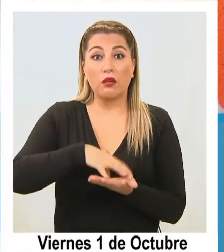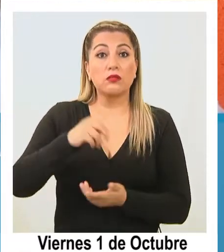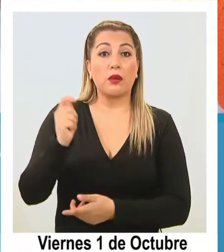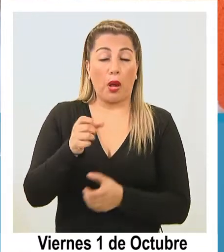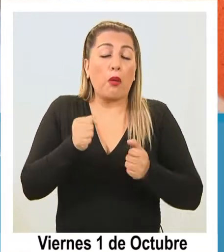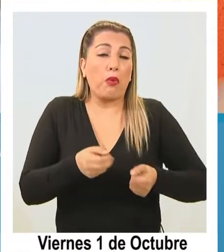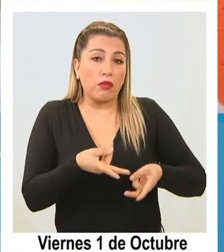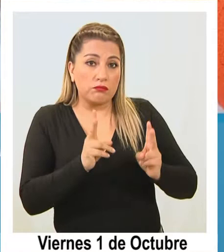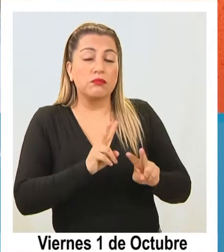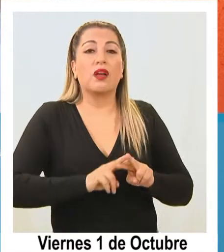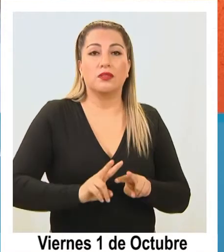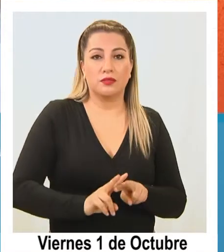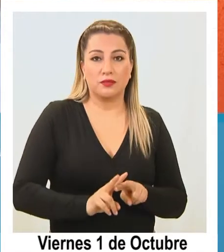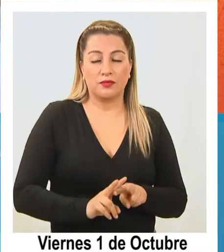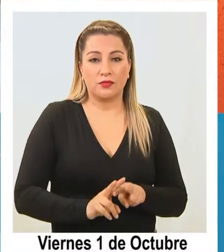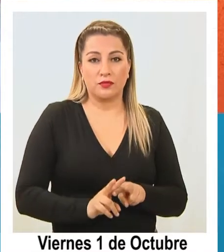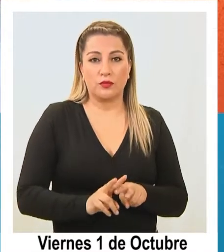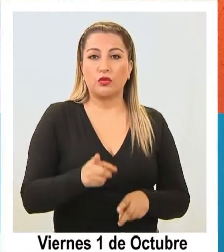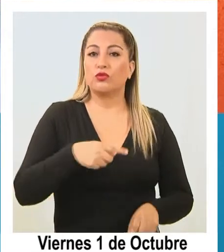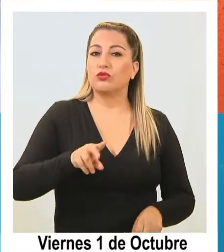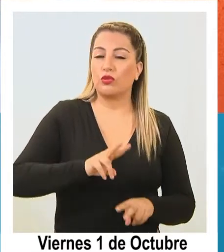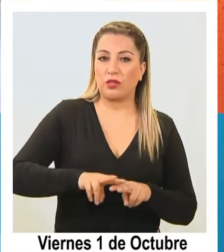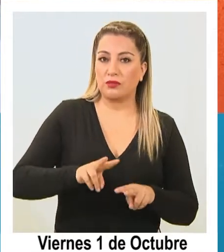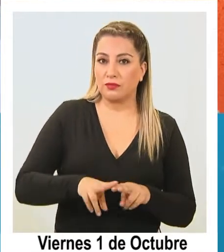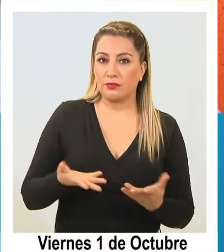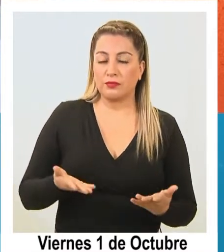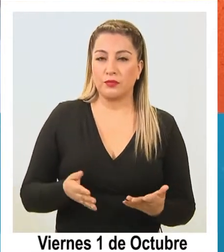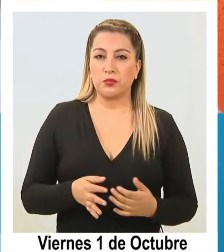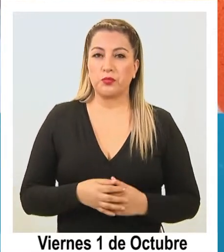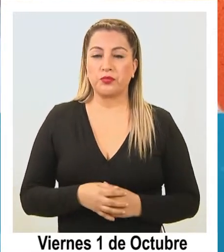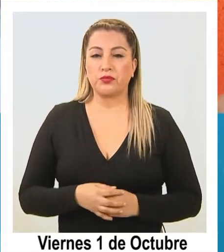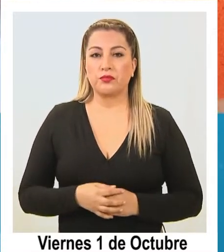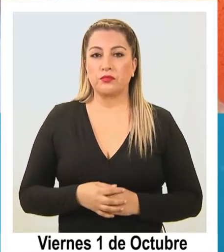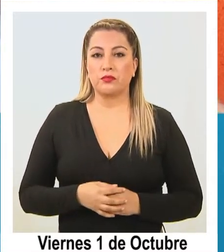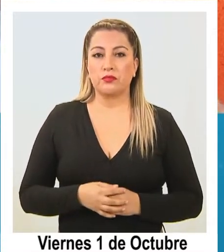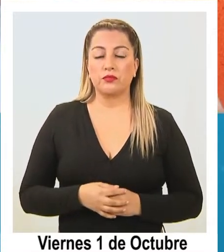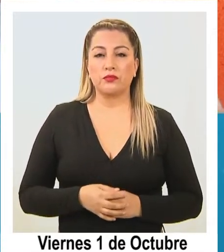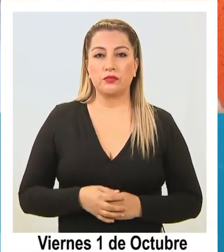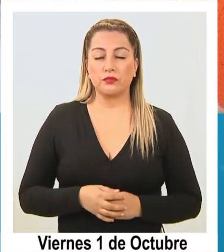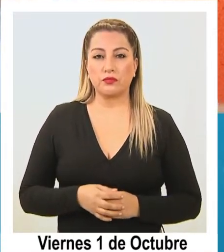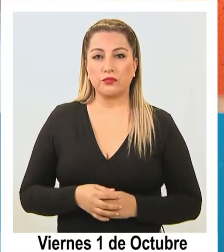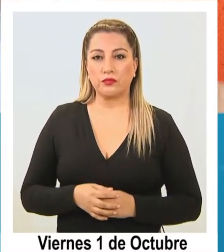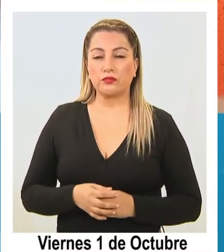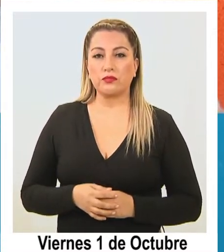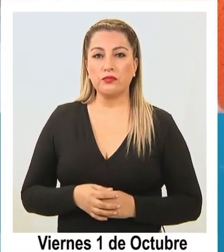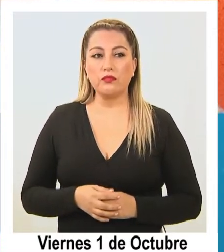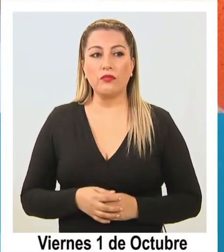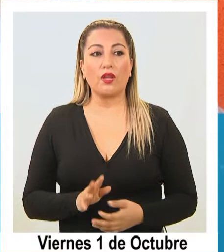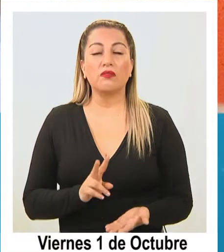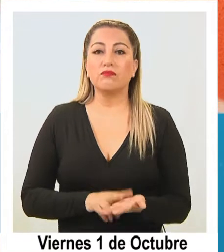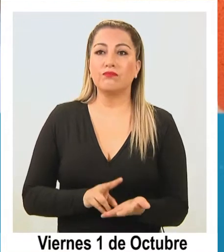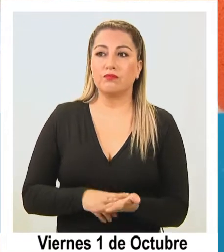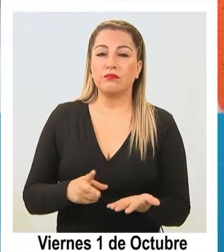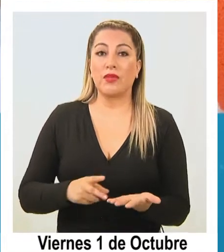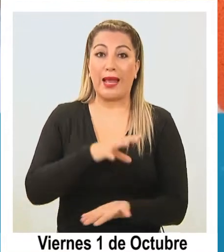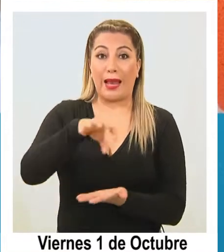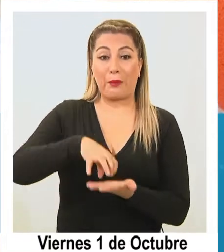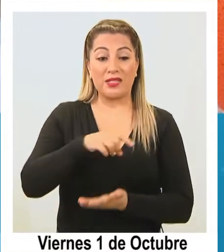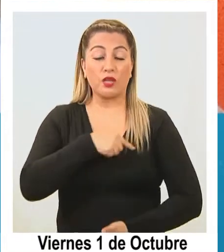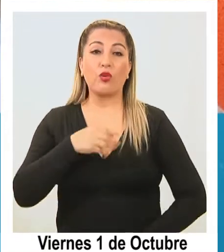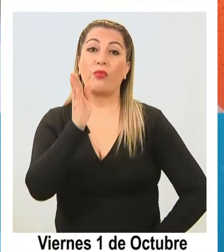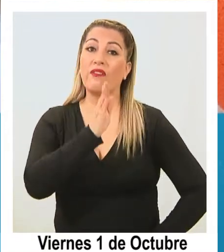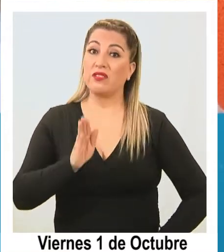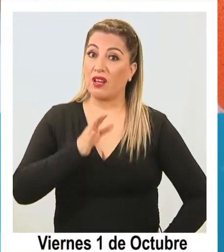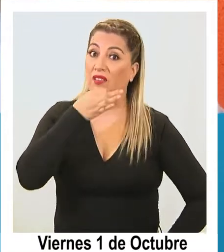hacer y así lo hemos hecho y hemos actuado. Ahora, si bien la Plaza Brasil, yo